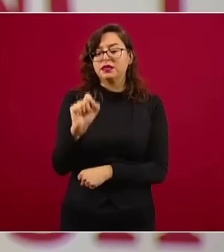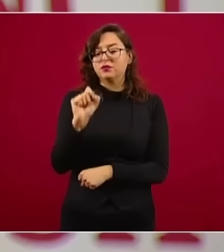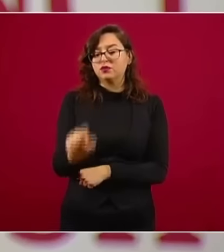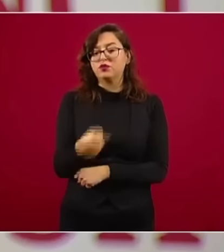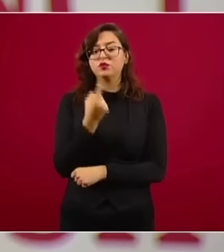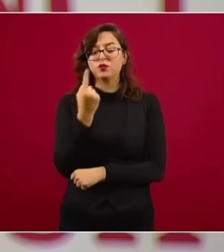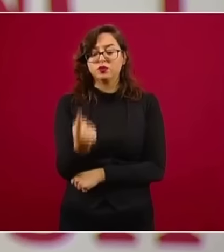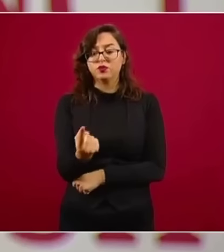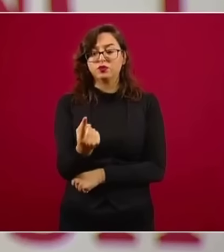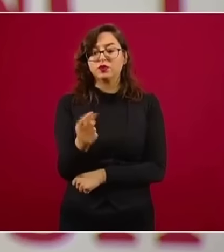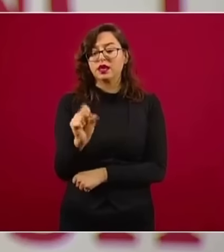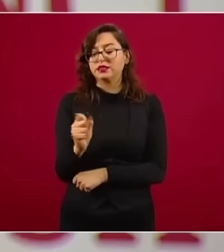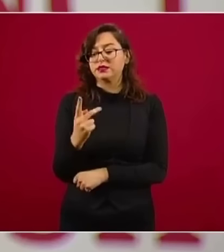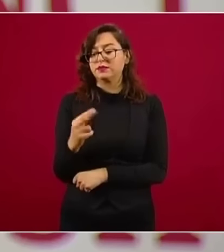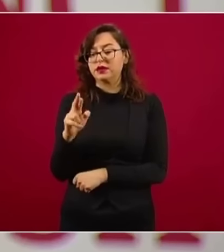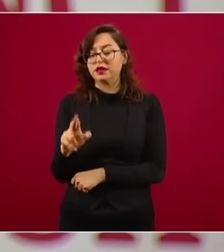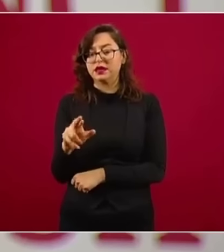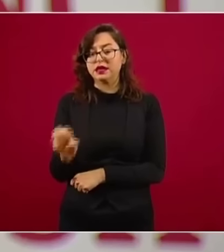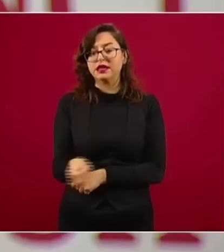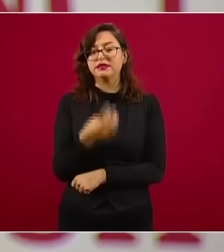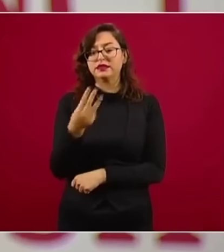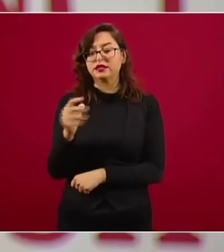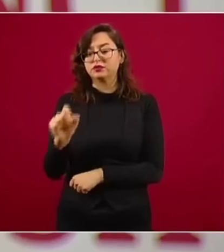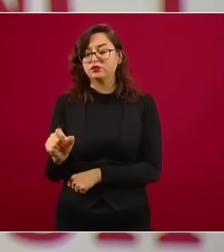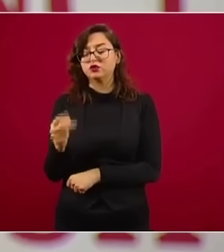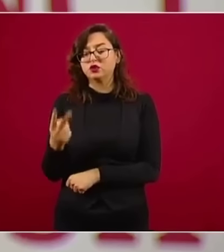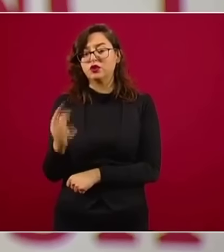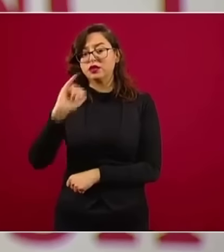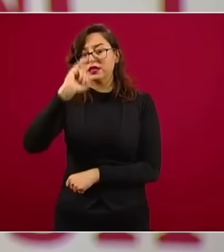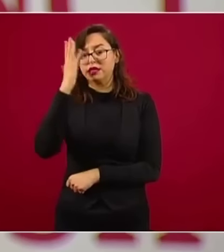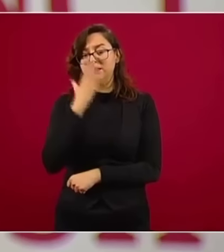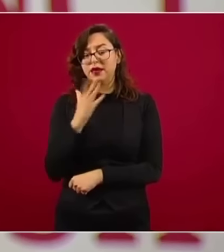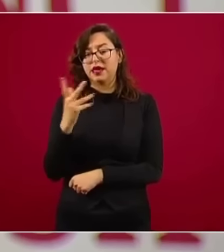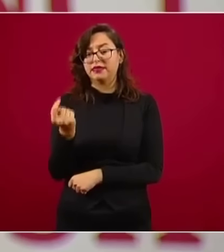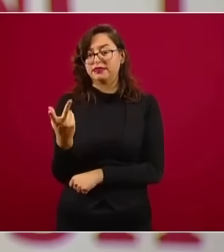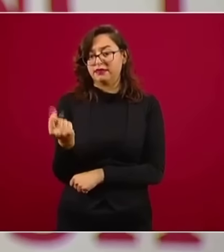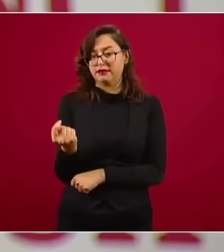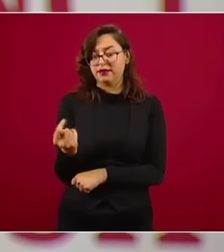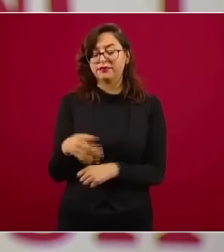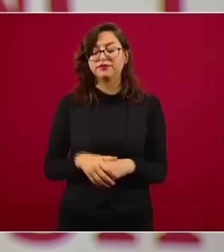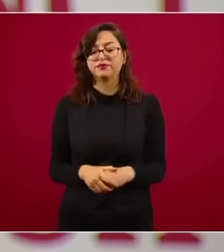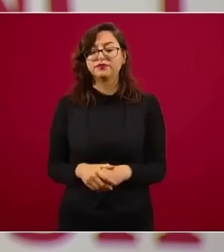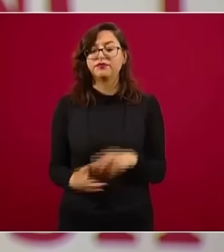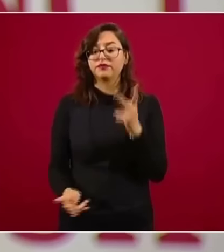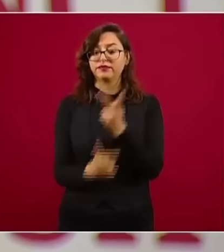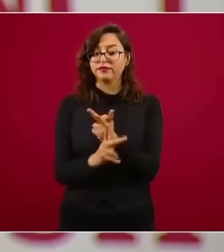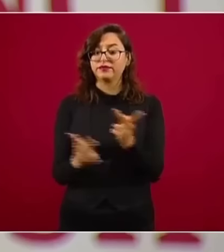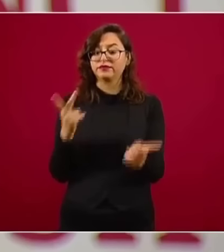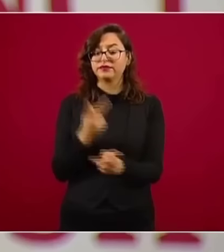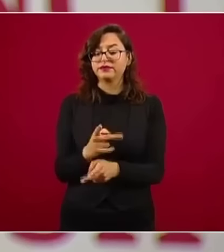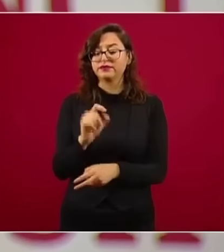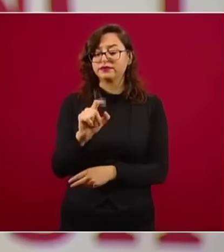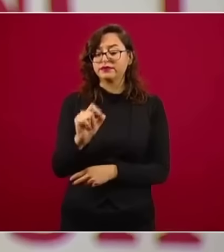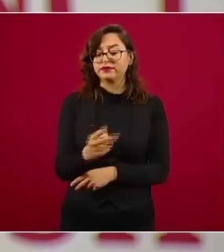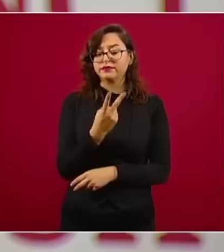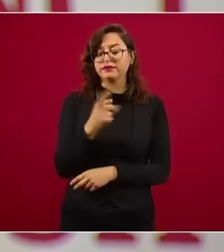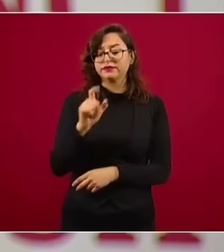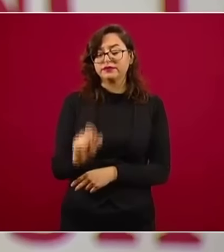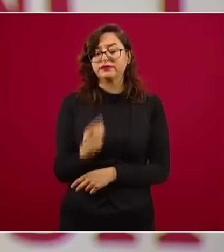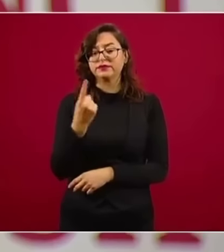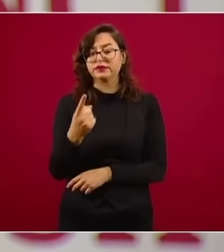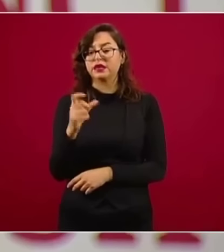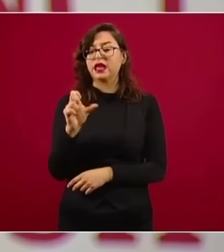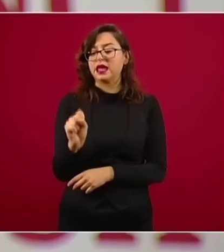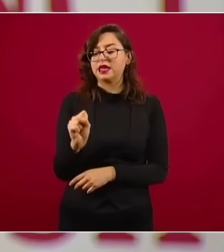de SPR y el 3.2 de Imagen Televisión, y en bachillerato el 22.1 de